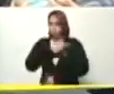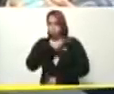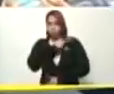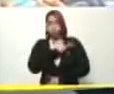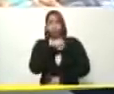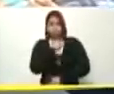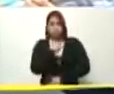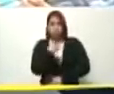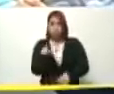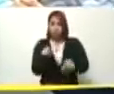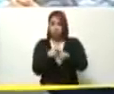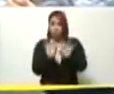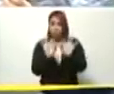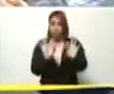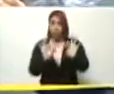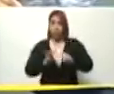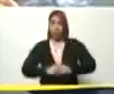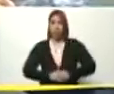así.